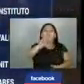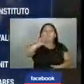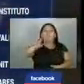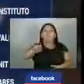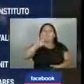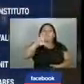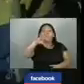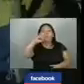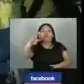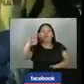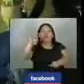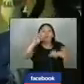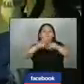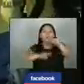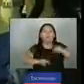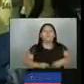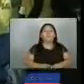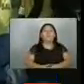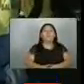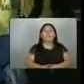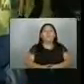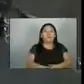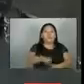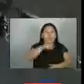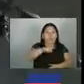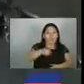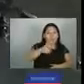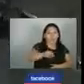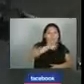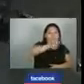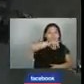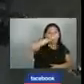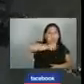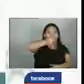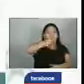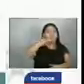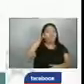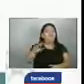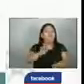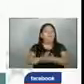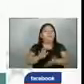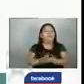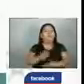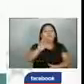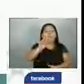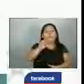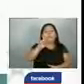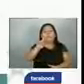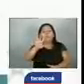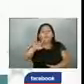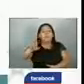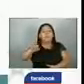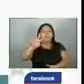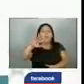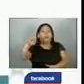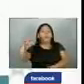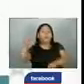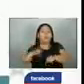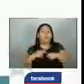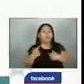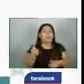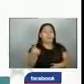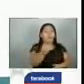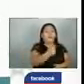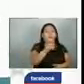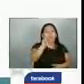,500. En los primeros tres meses del año, el FONAT entregó $215,400 a 280